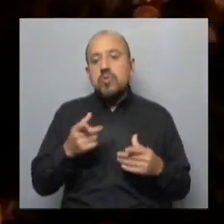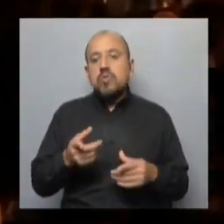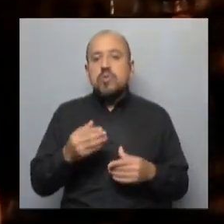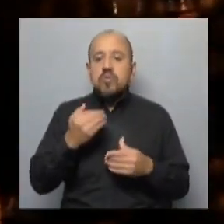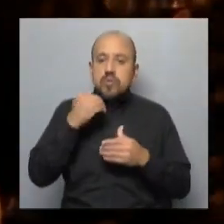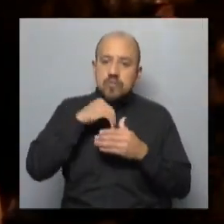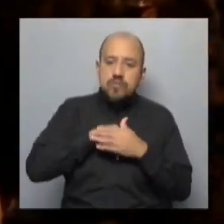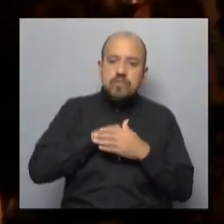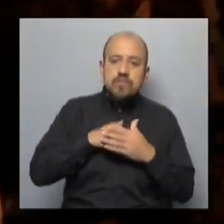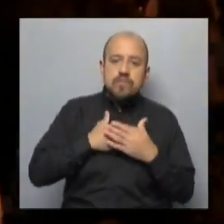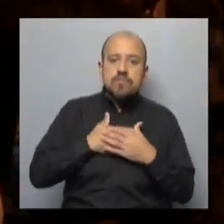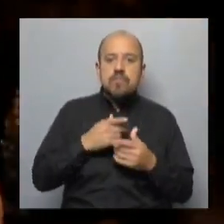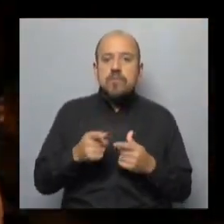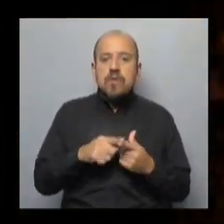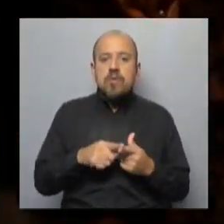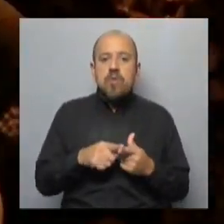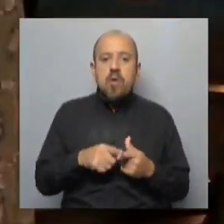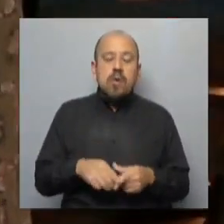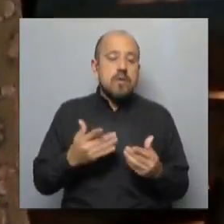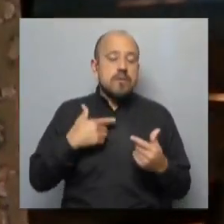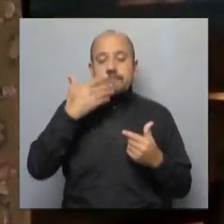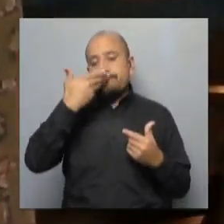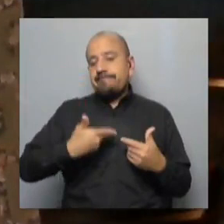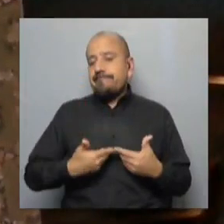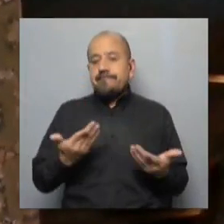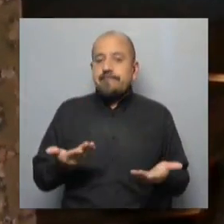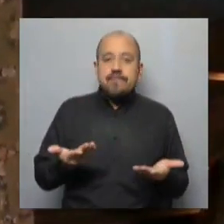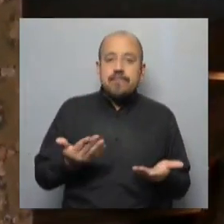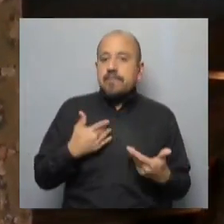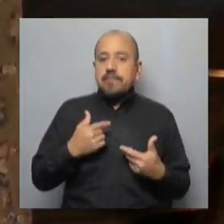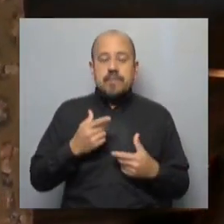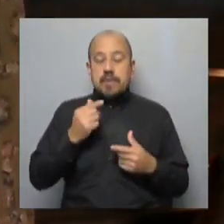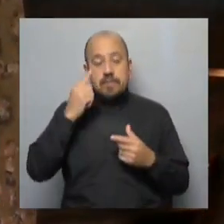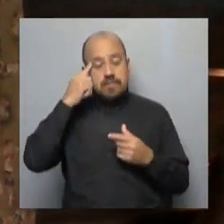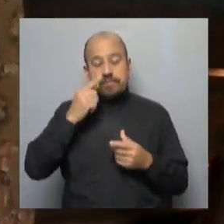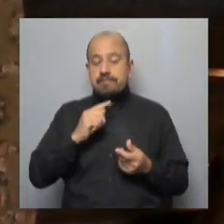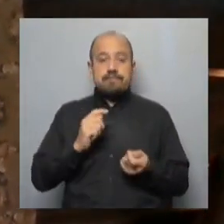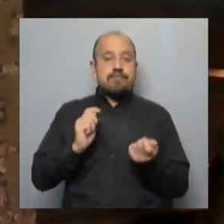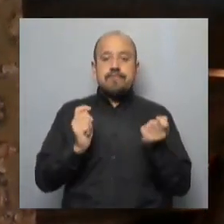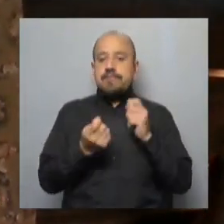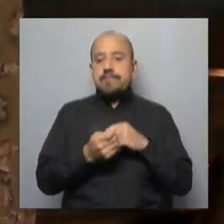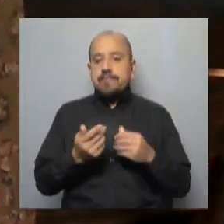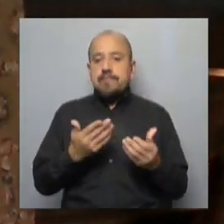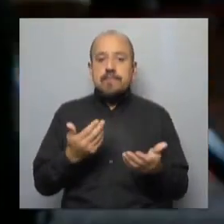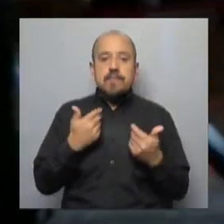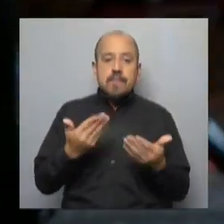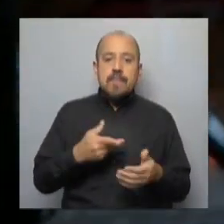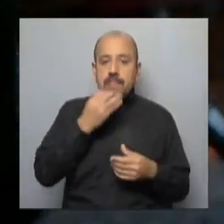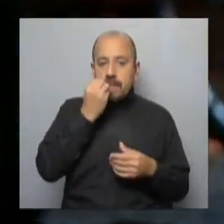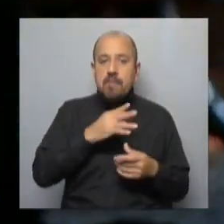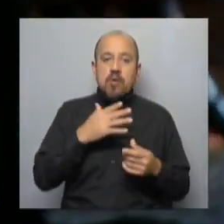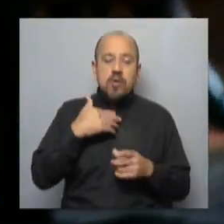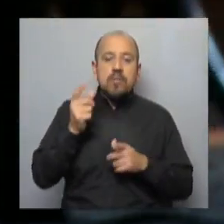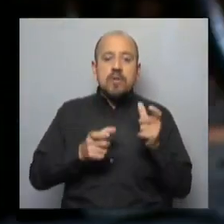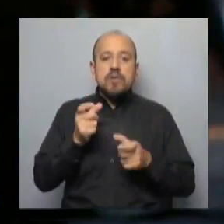no somos las mismas personas yo considero que somos mejores personas